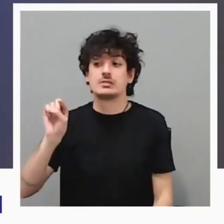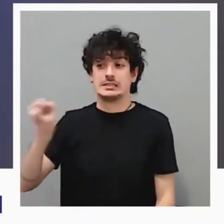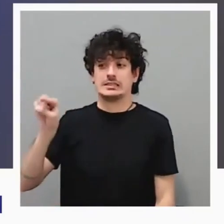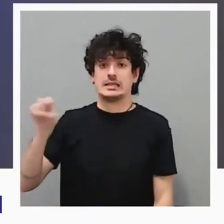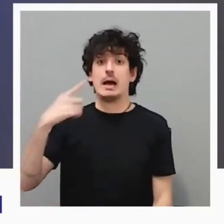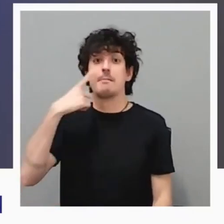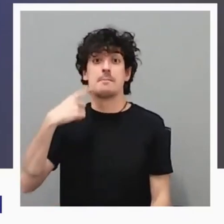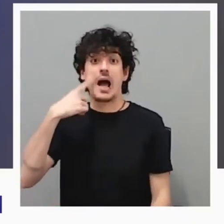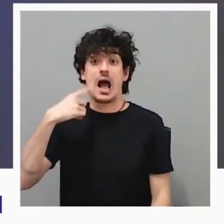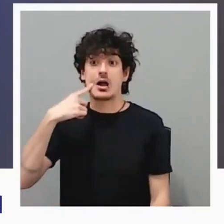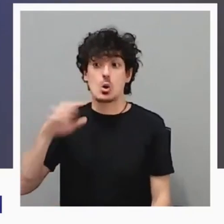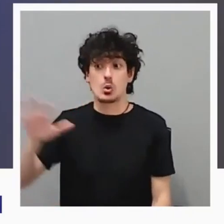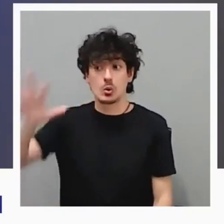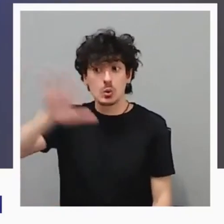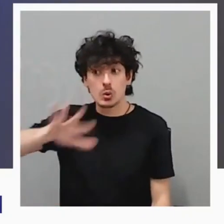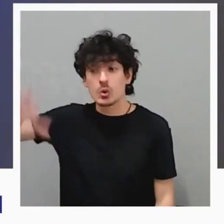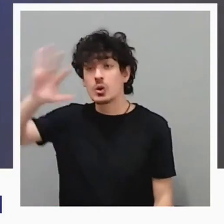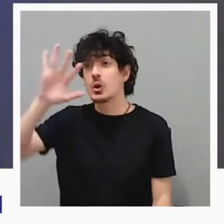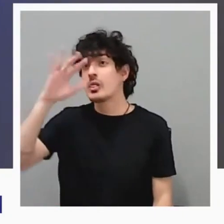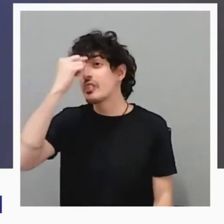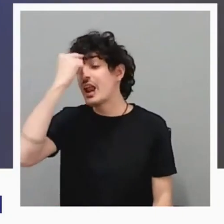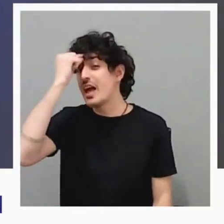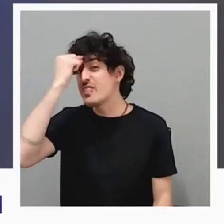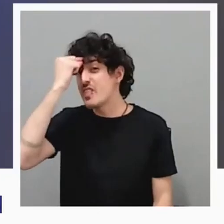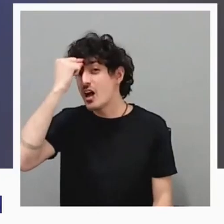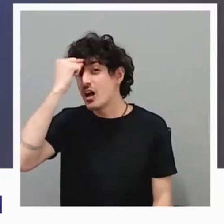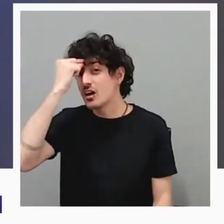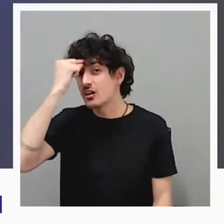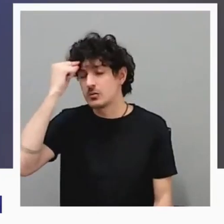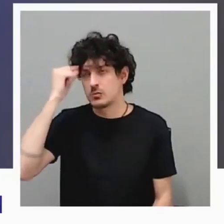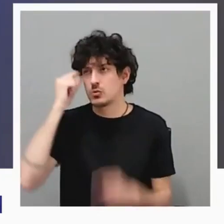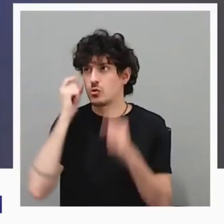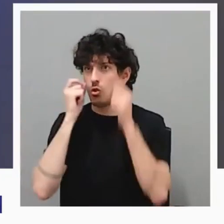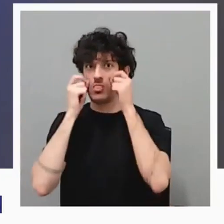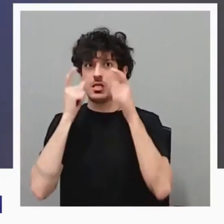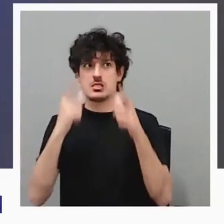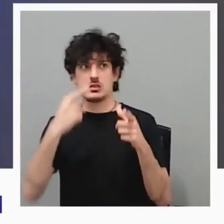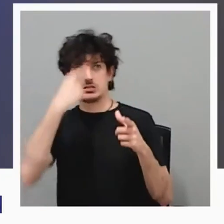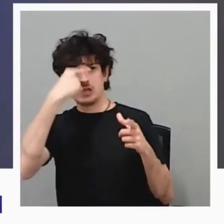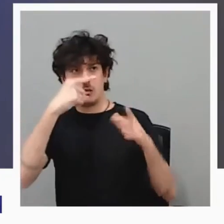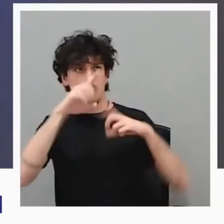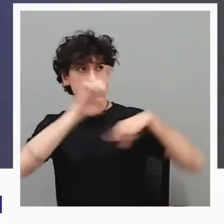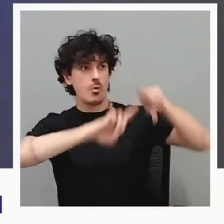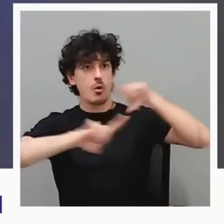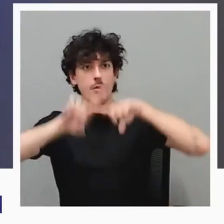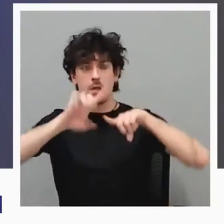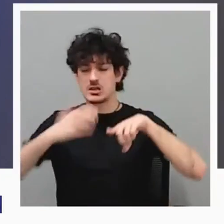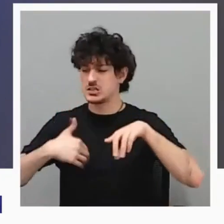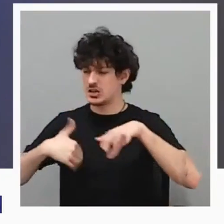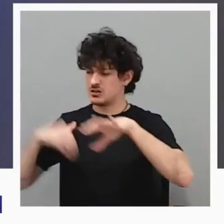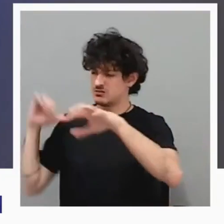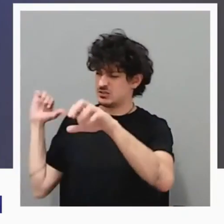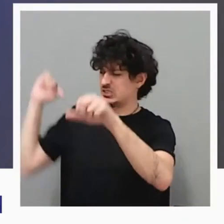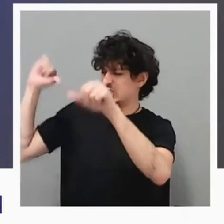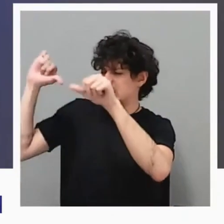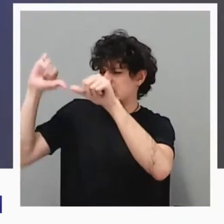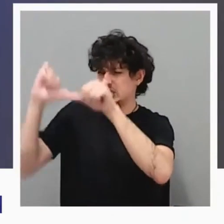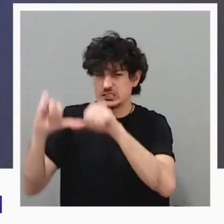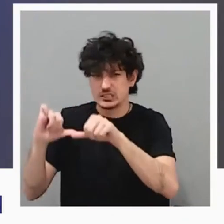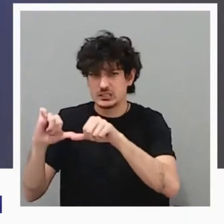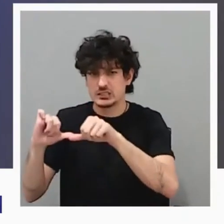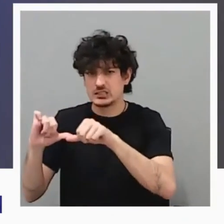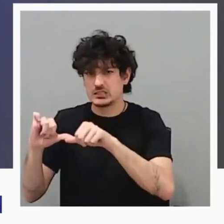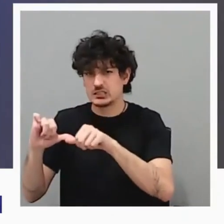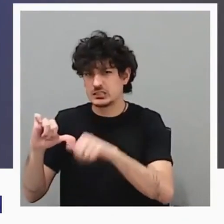regional de la India, consciente de esos dilemas, ha estado trabajando ya durante muchos años en crear una microfinanza sostenible, de manera